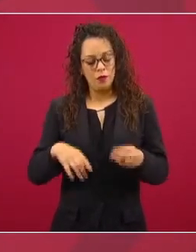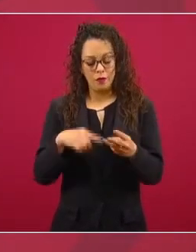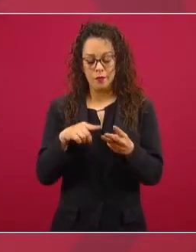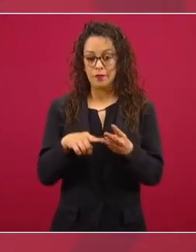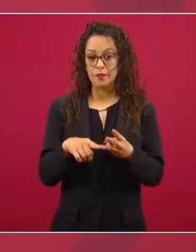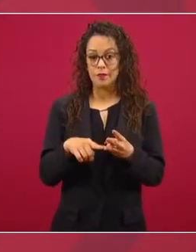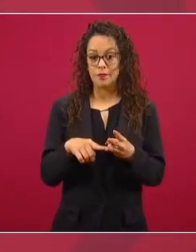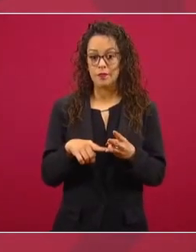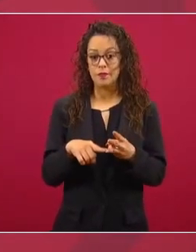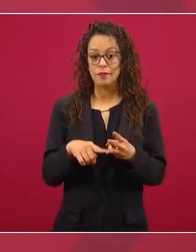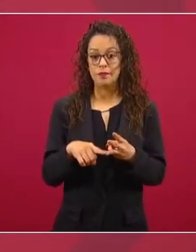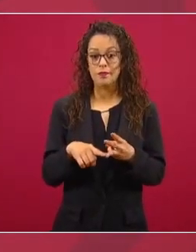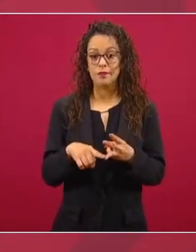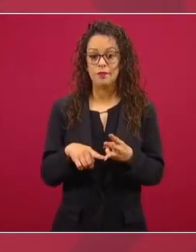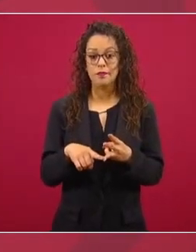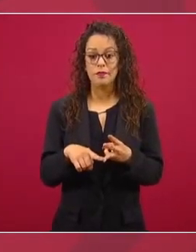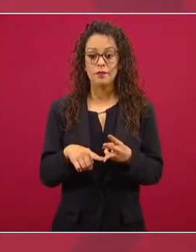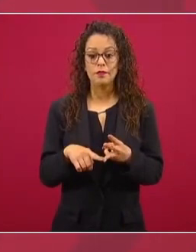pues hay que